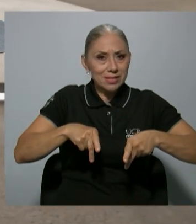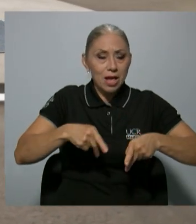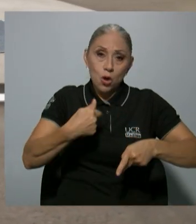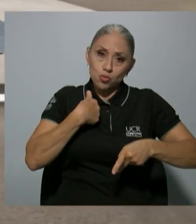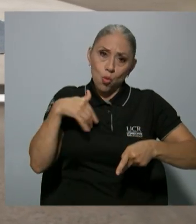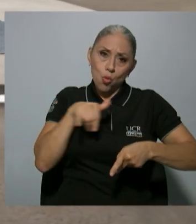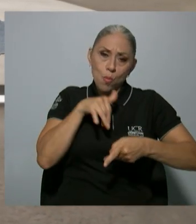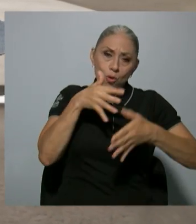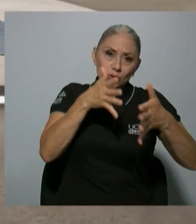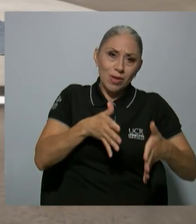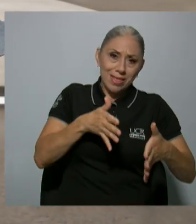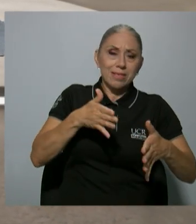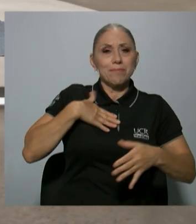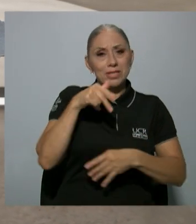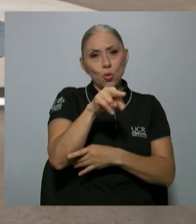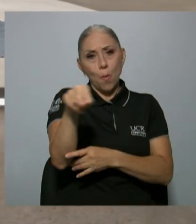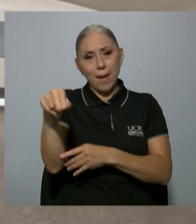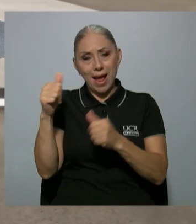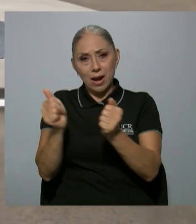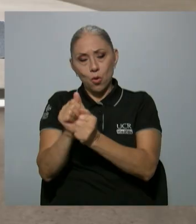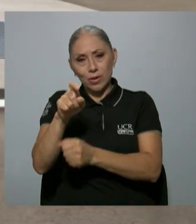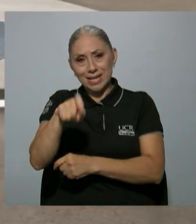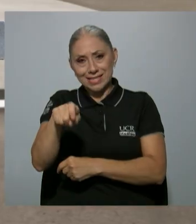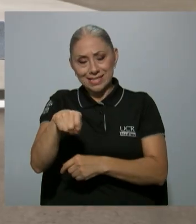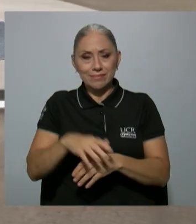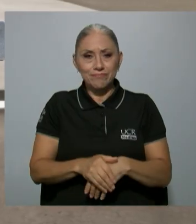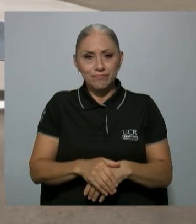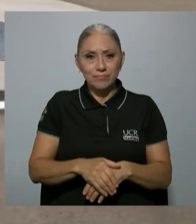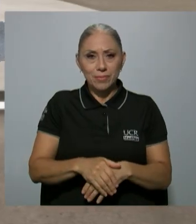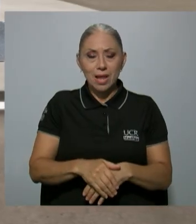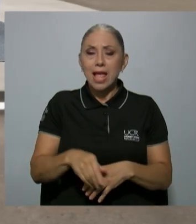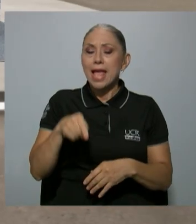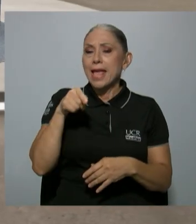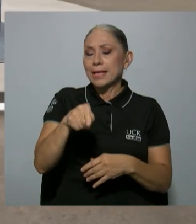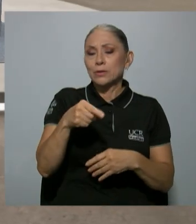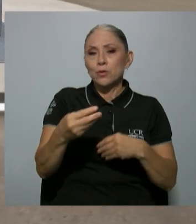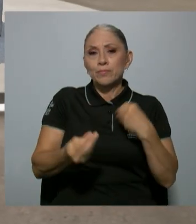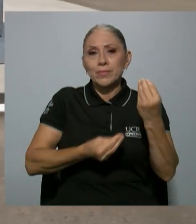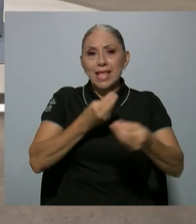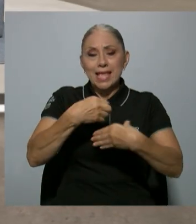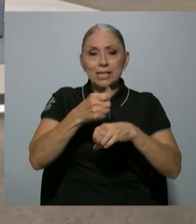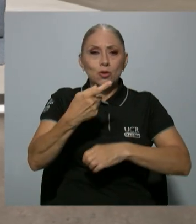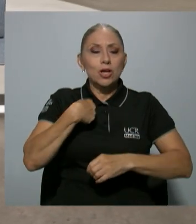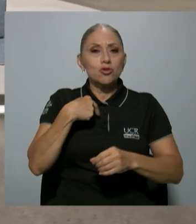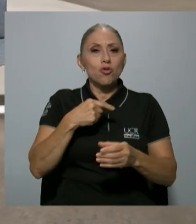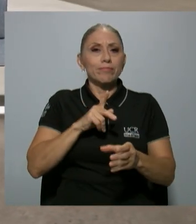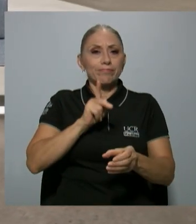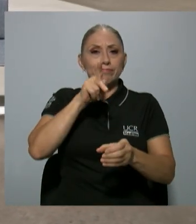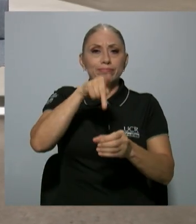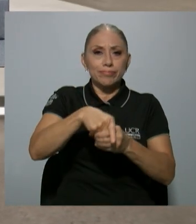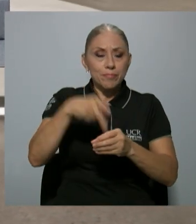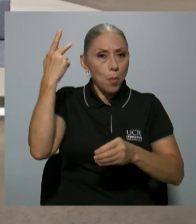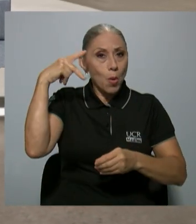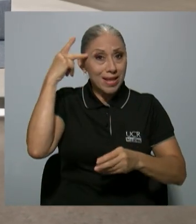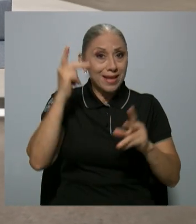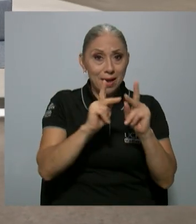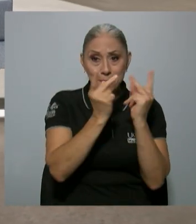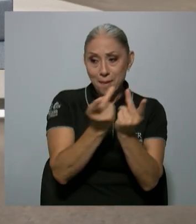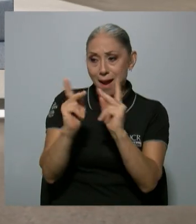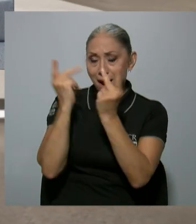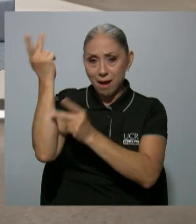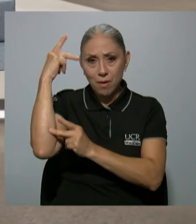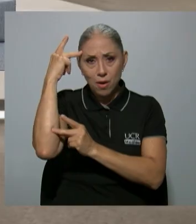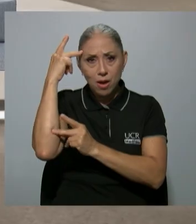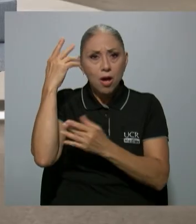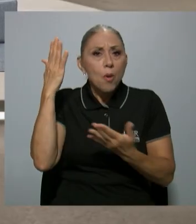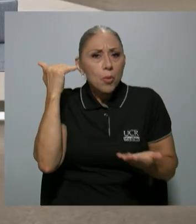que también tenían necesidades. Eso me llevó a involucrarme ya en política partidaria, porque resultaba que muchas de estas personas